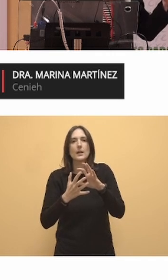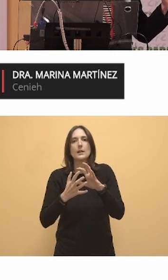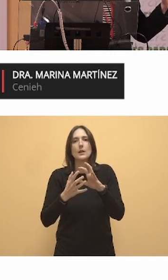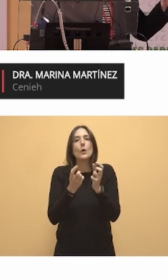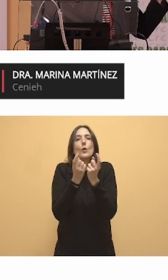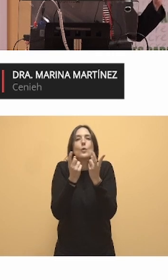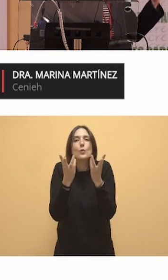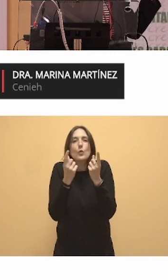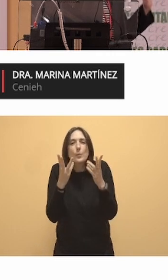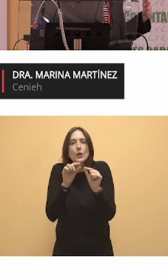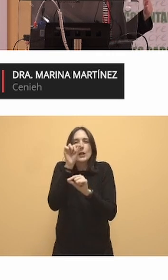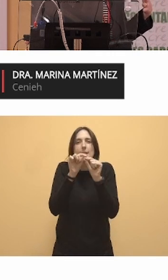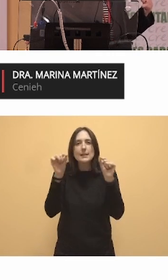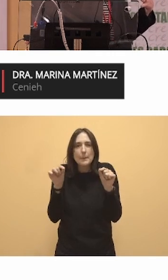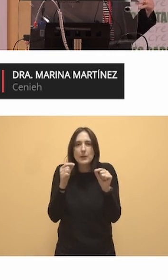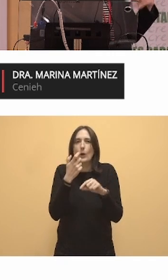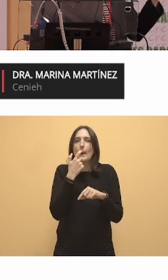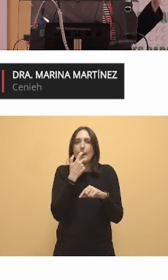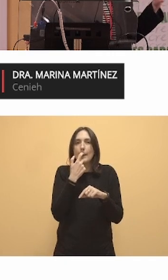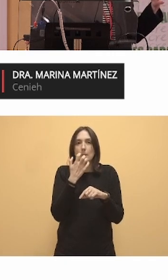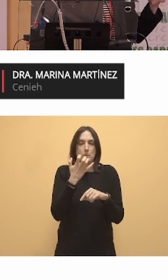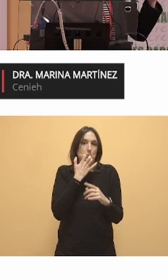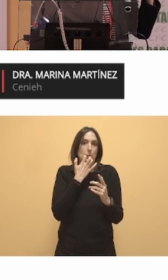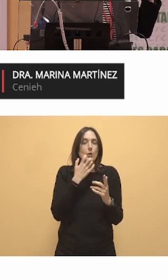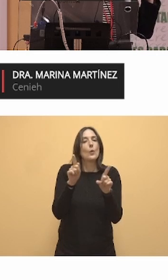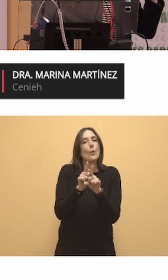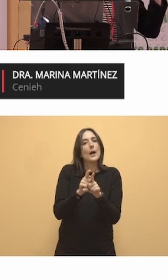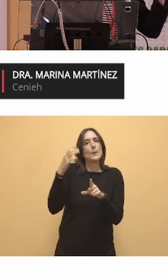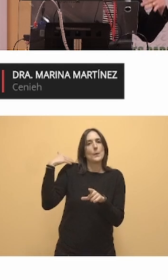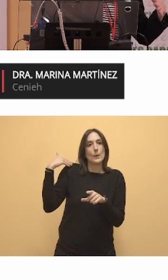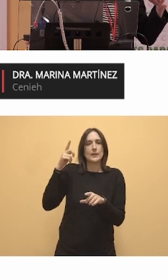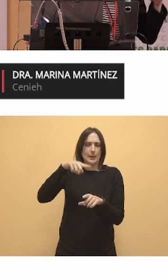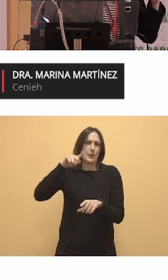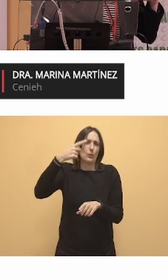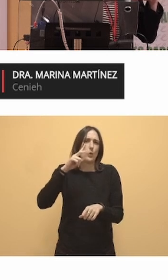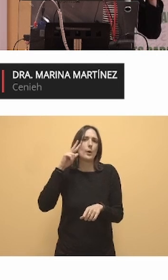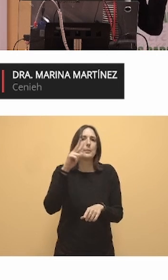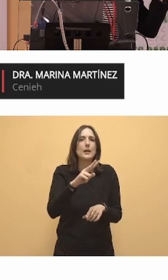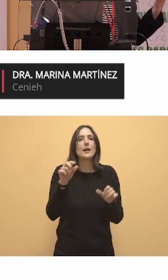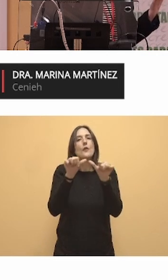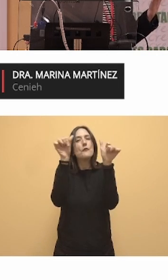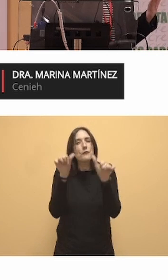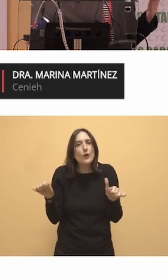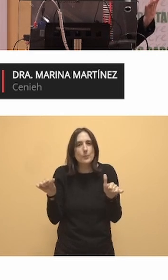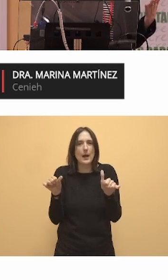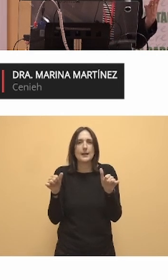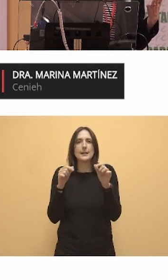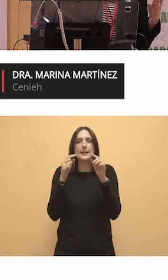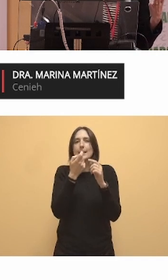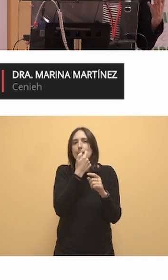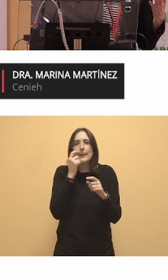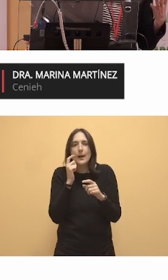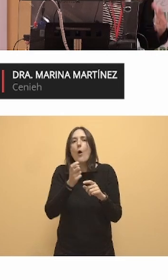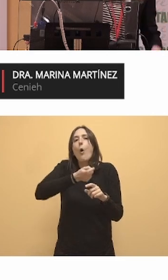el número y en el tamaño de las piezas, así como también lo vamos a ver después, en la morfología en sí. Es